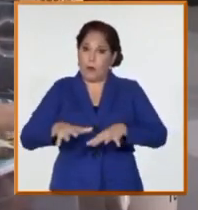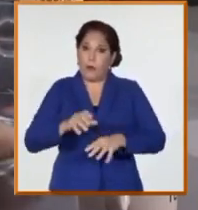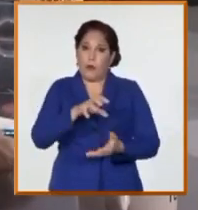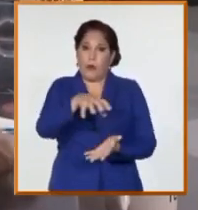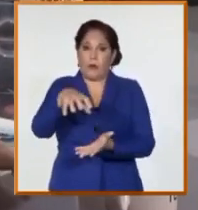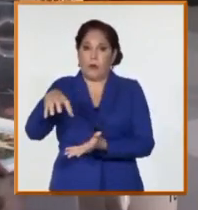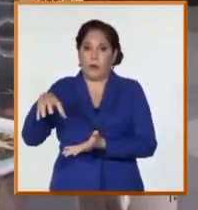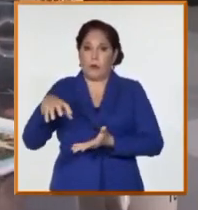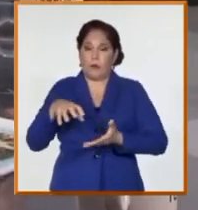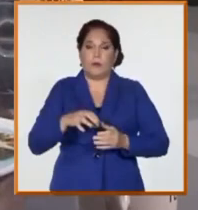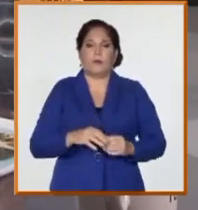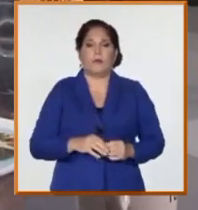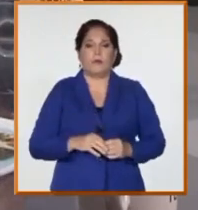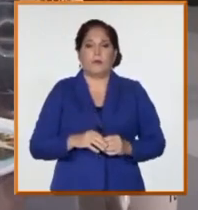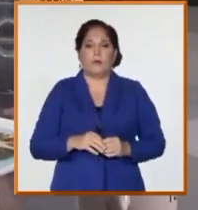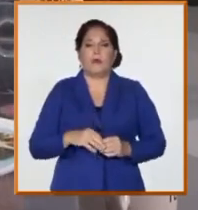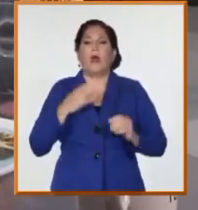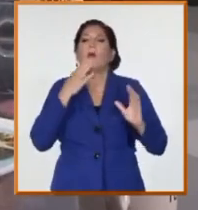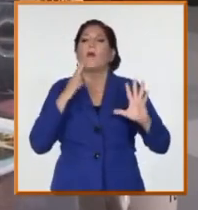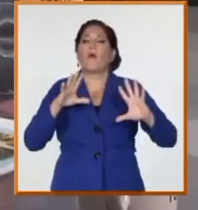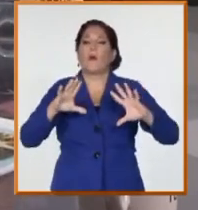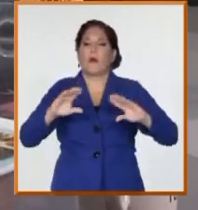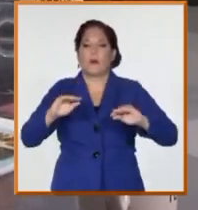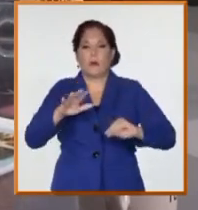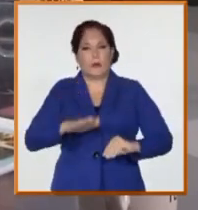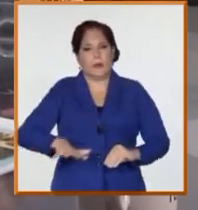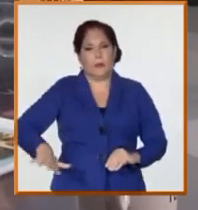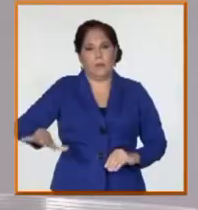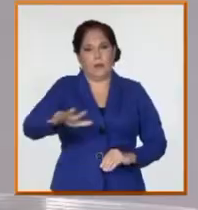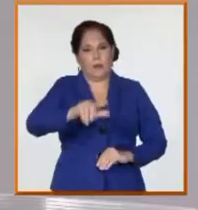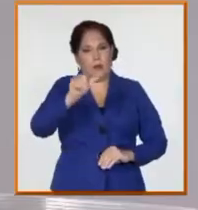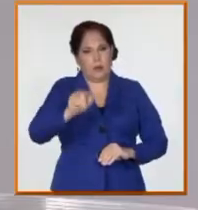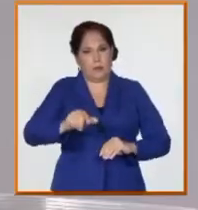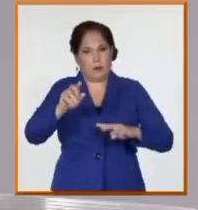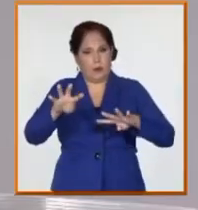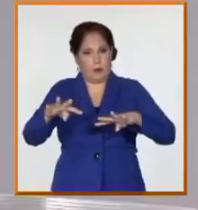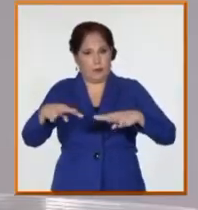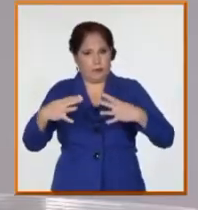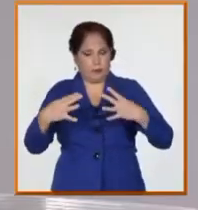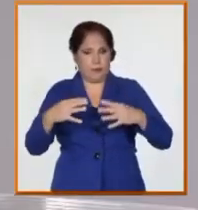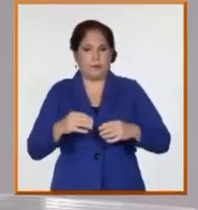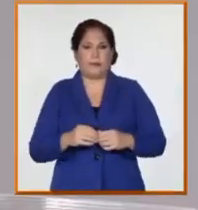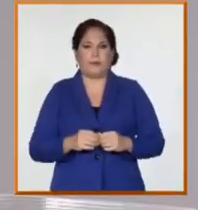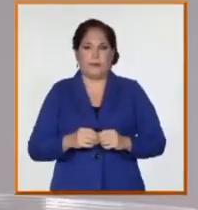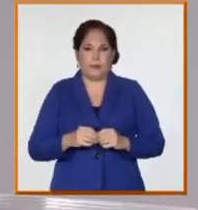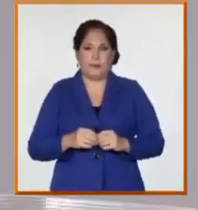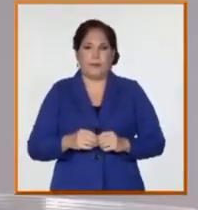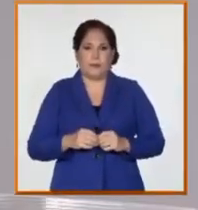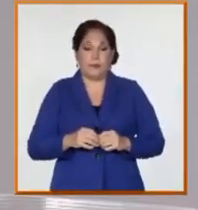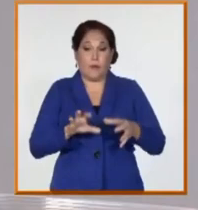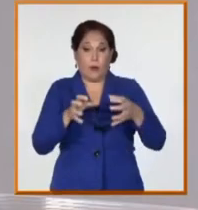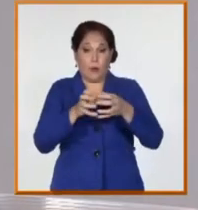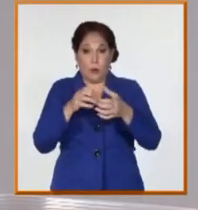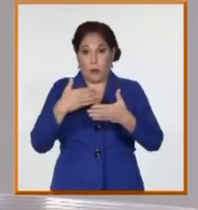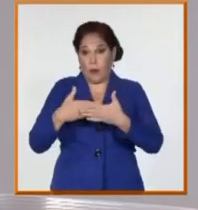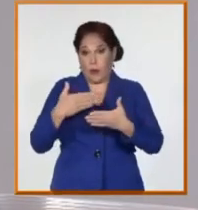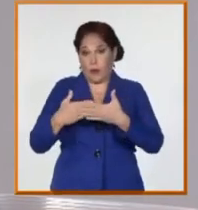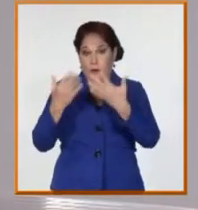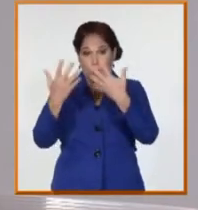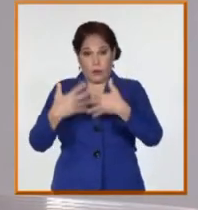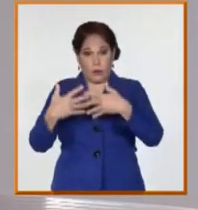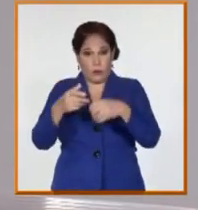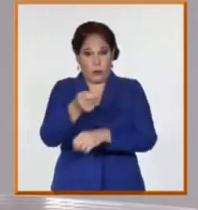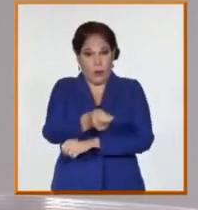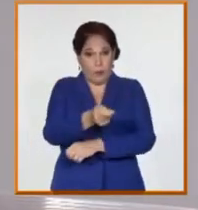lugar bueno le damos las buenas noches a todos los televidentes y radio oyente el grupo empresarial de la industria